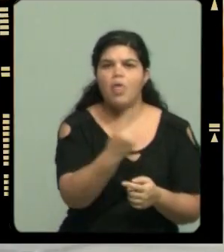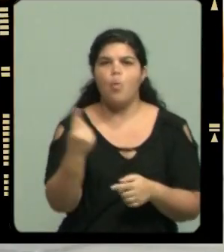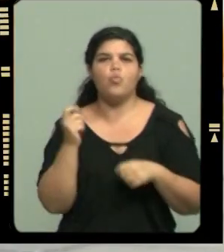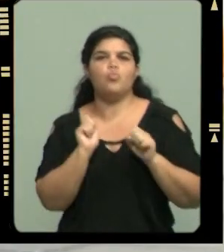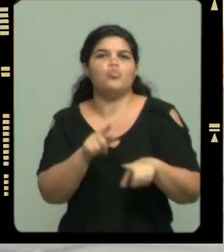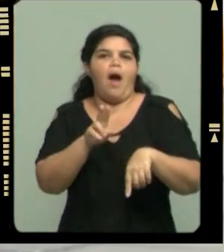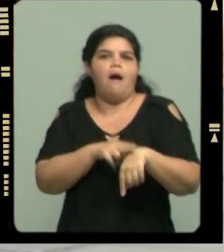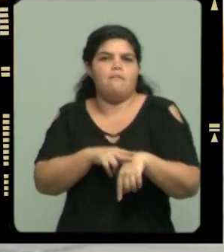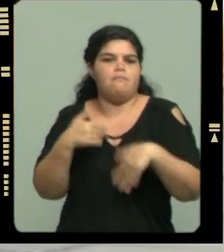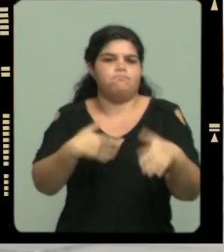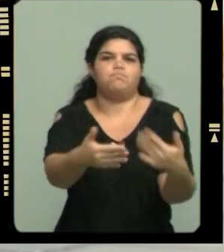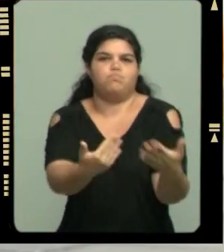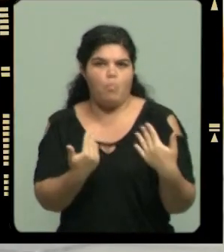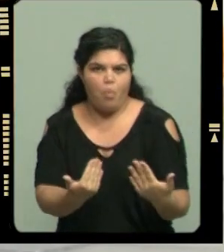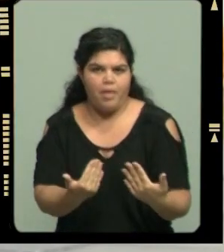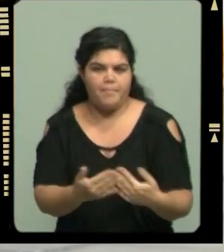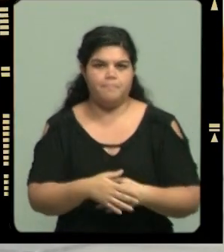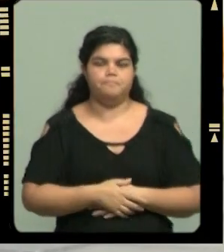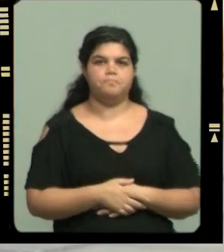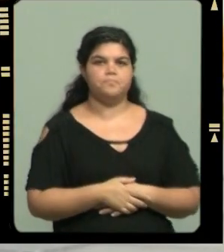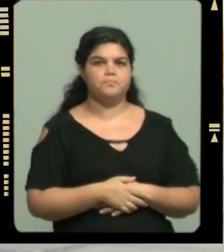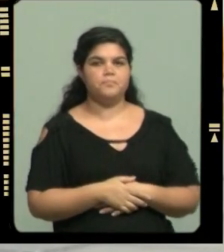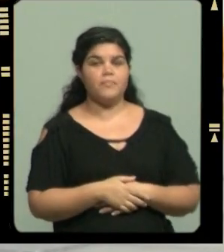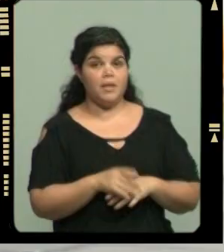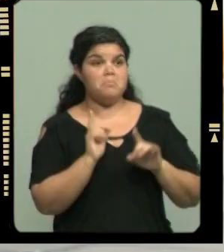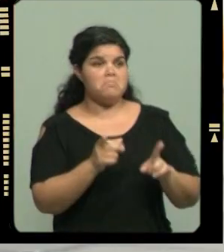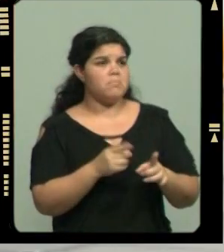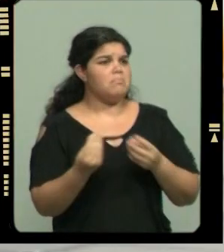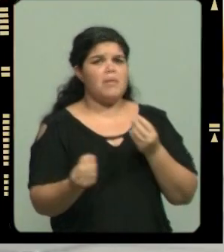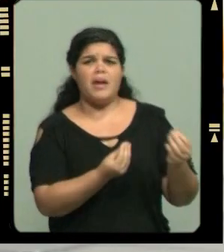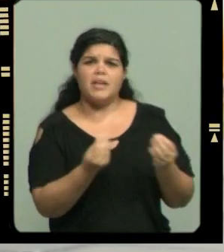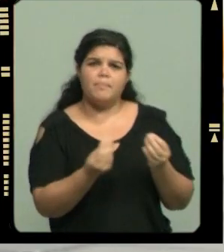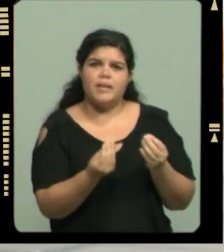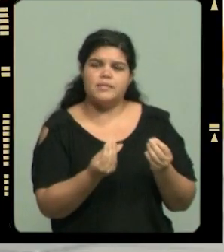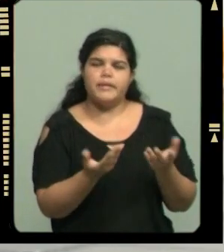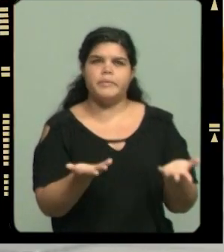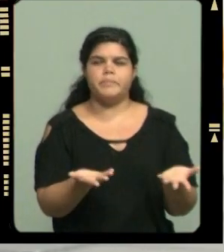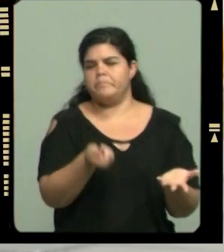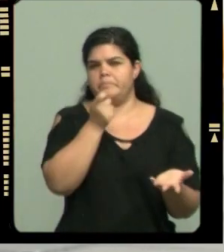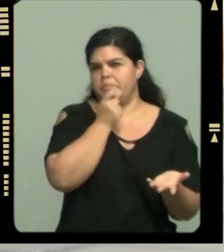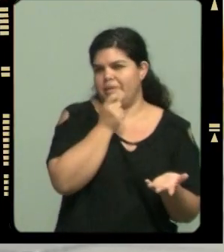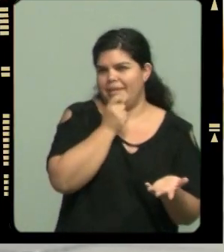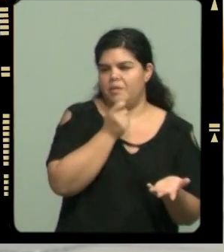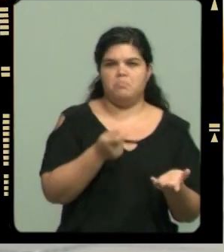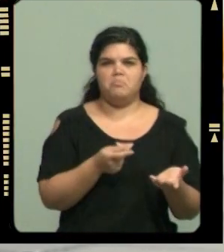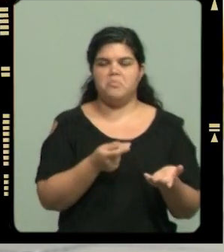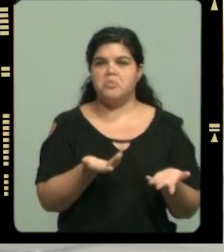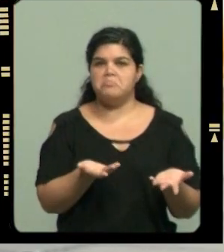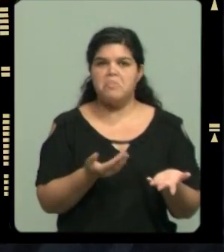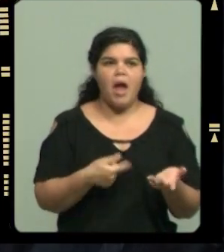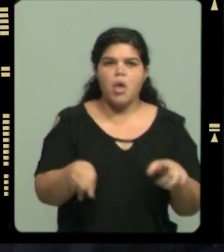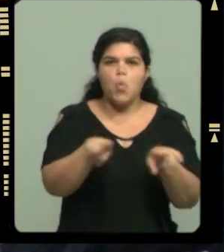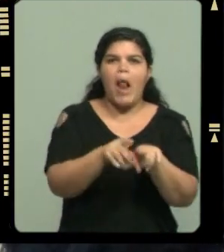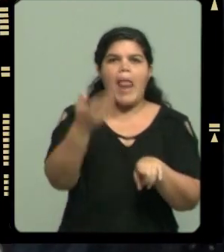mucho potencial. ¿Qué pasa con, también hay una cuestión real que es la resistencia? Ya sea de esa